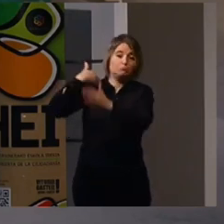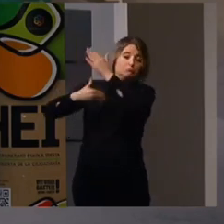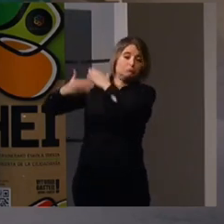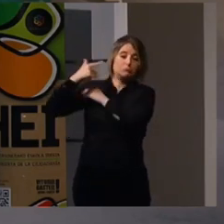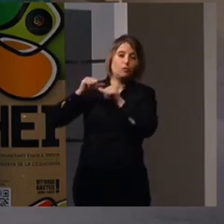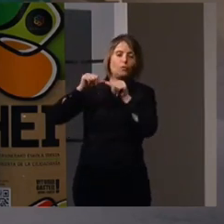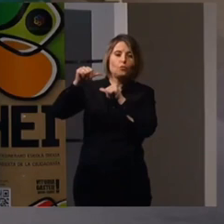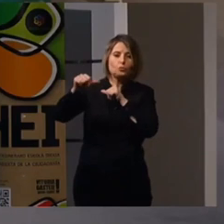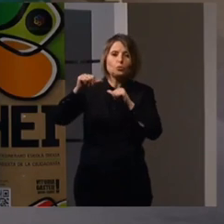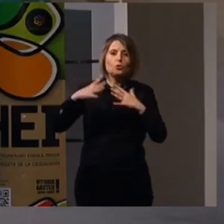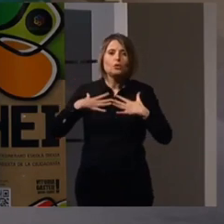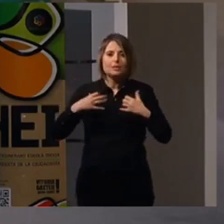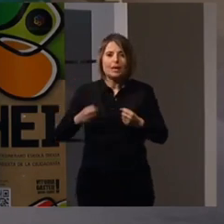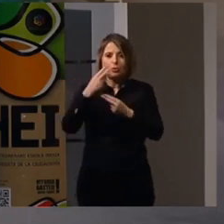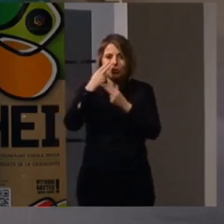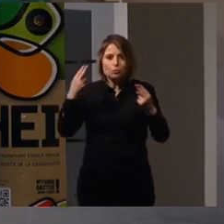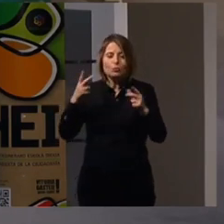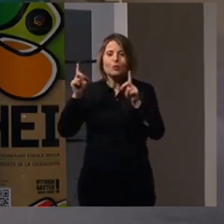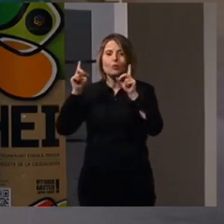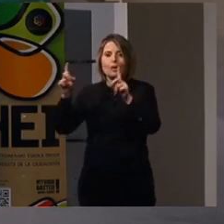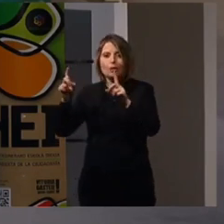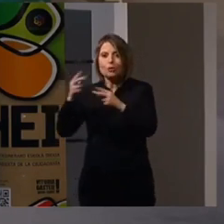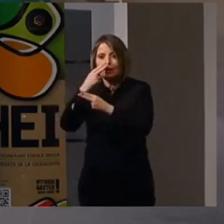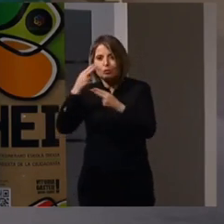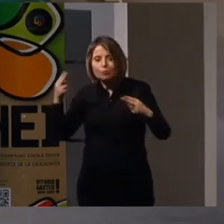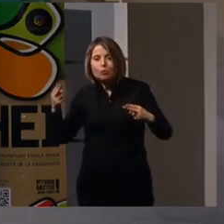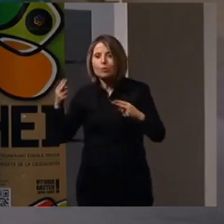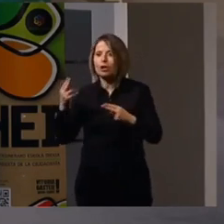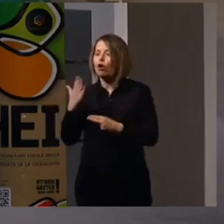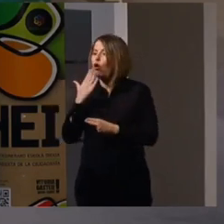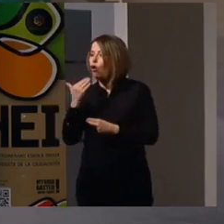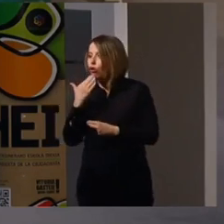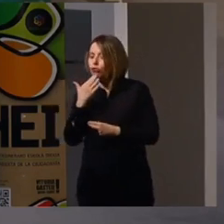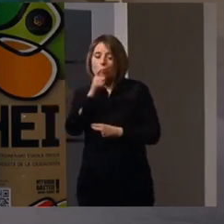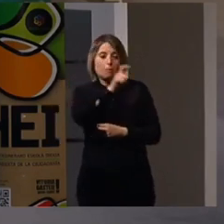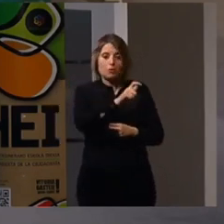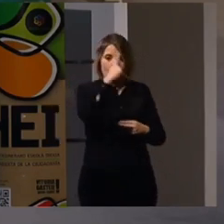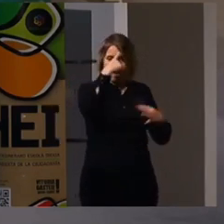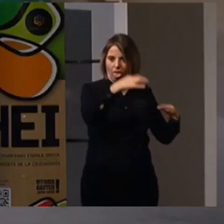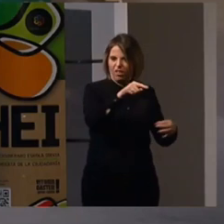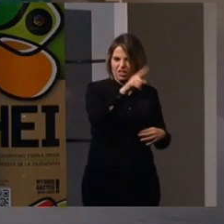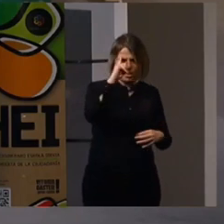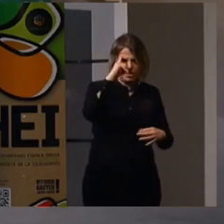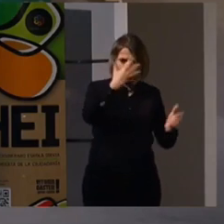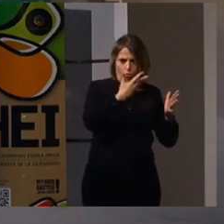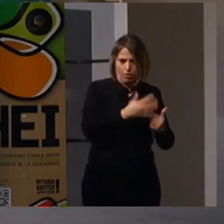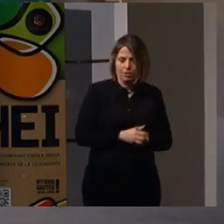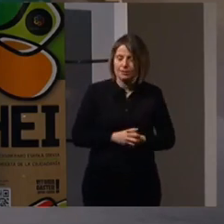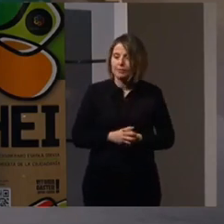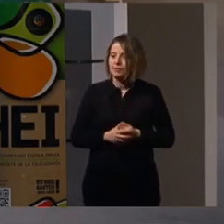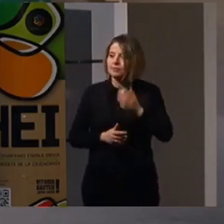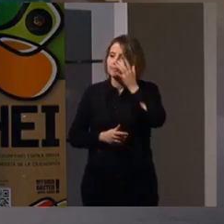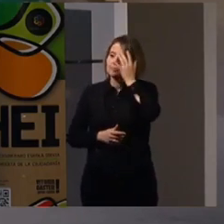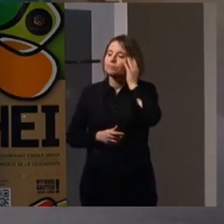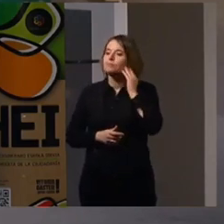dentro de X años va a haber salud pública, va a haber educación pública, va a tener tiempo de ocio, la gente nos lo creería. Diría, estás majara.